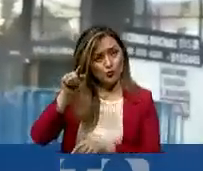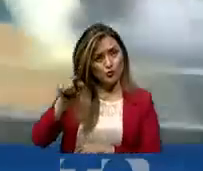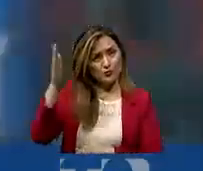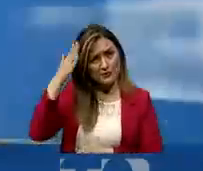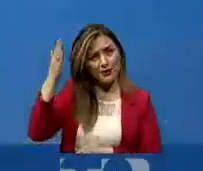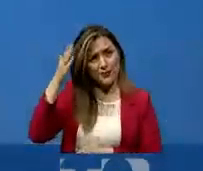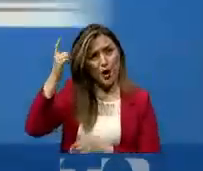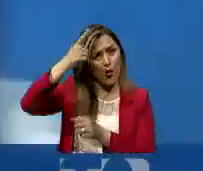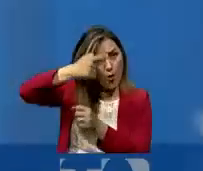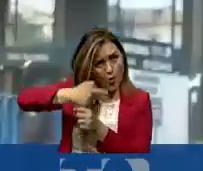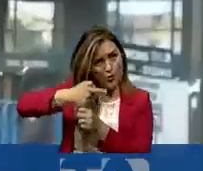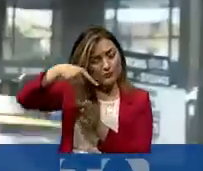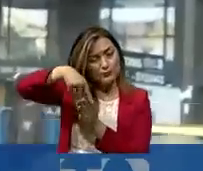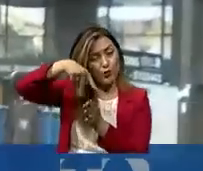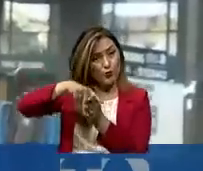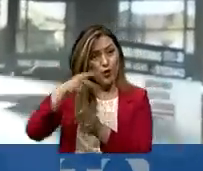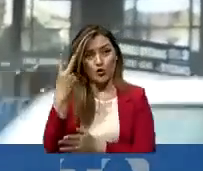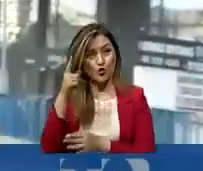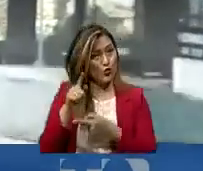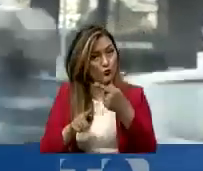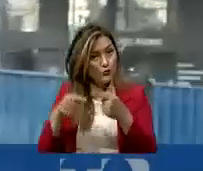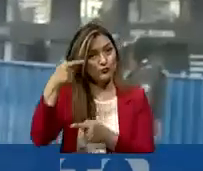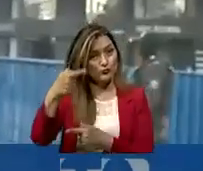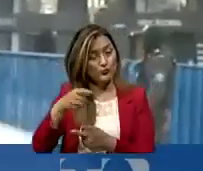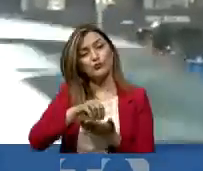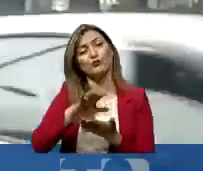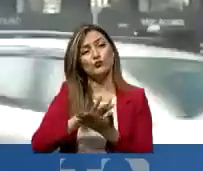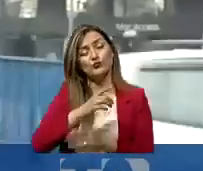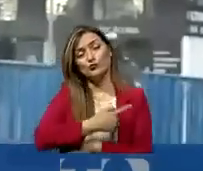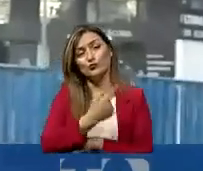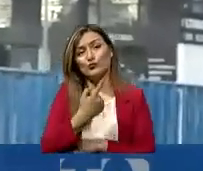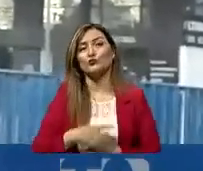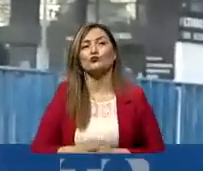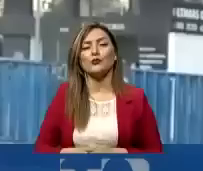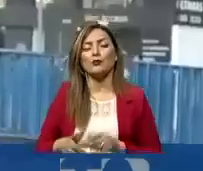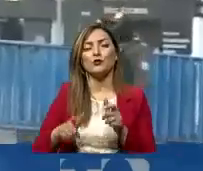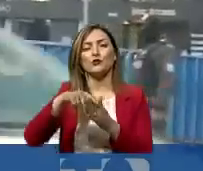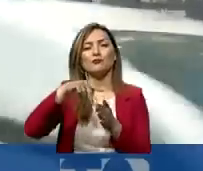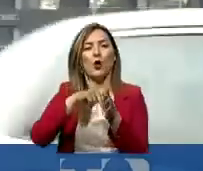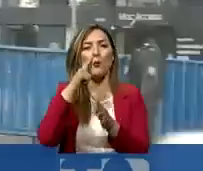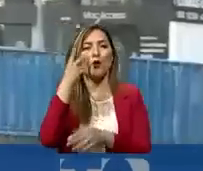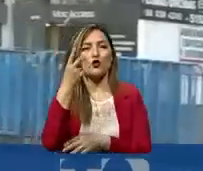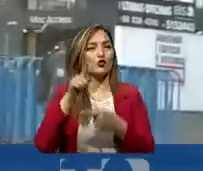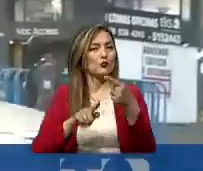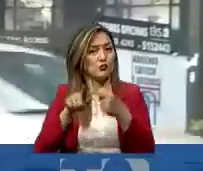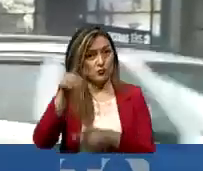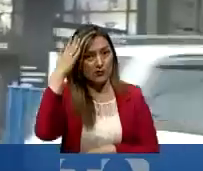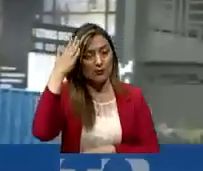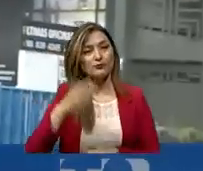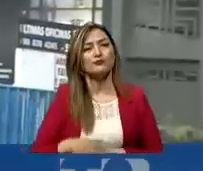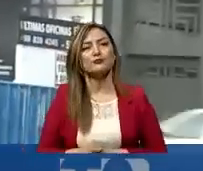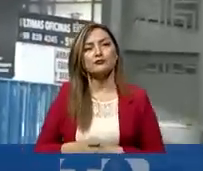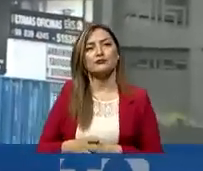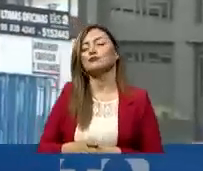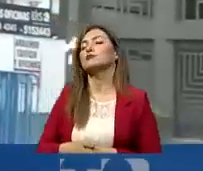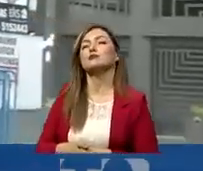de esta nueva disposición que empezará a ejecutarse en las próximas horas, en los próximos días, de que dos ciudadanos no puedan circular en motocicleta? Sí, tenía